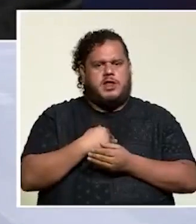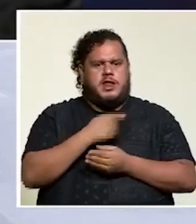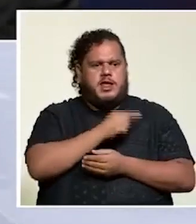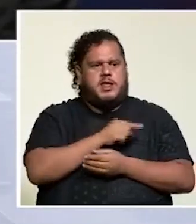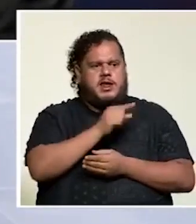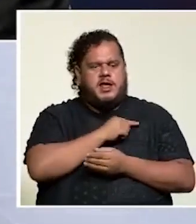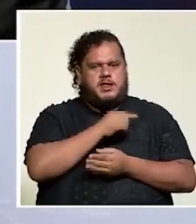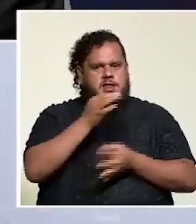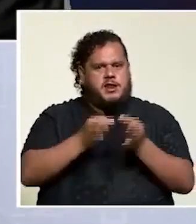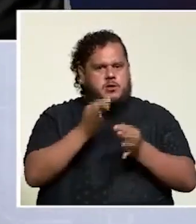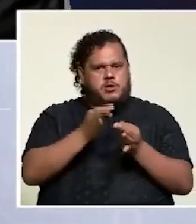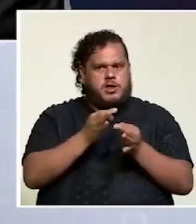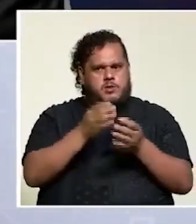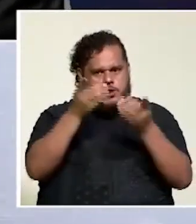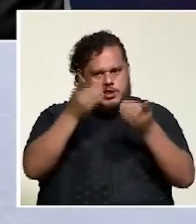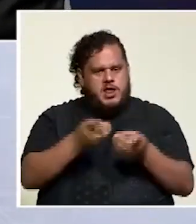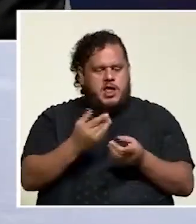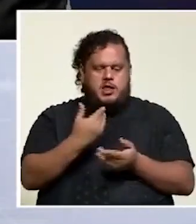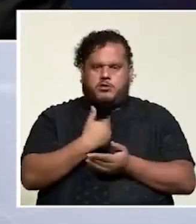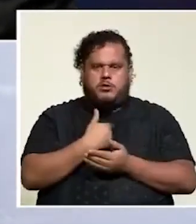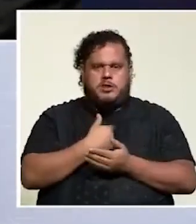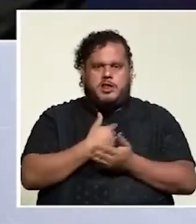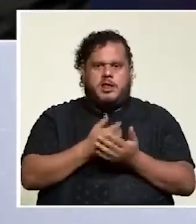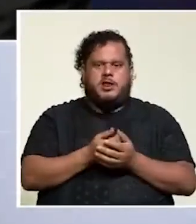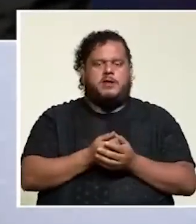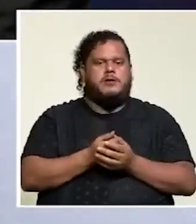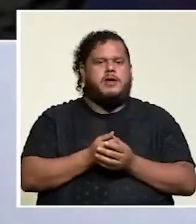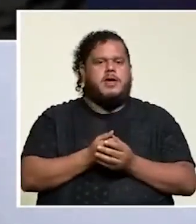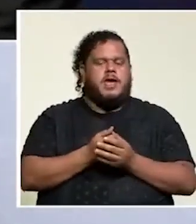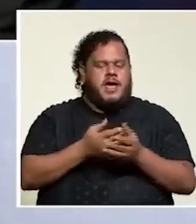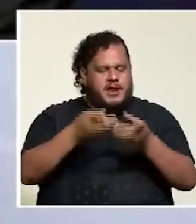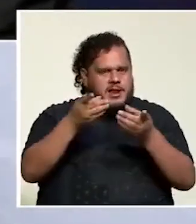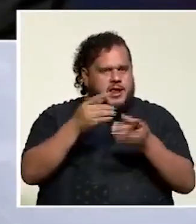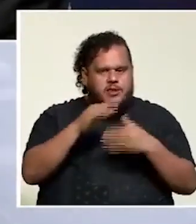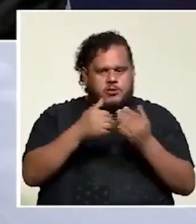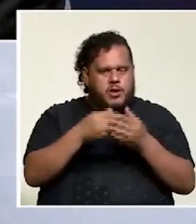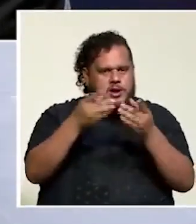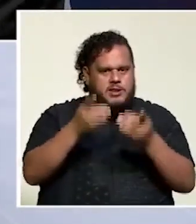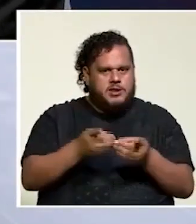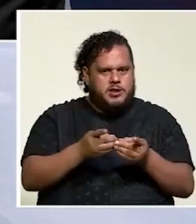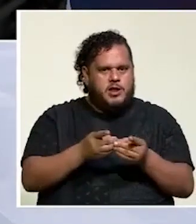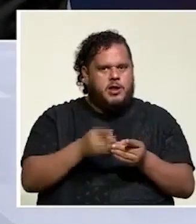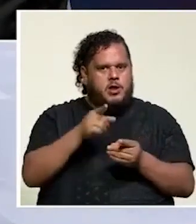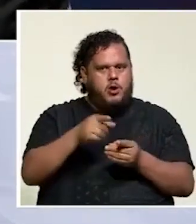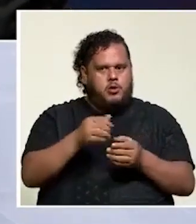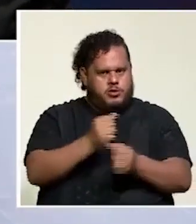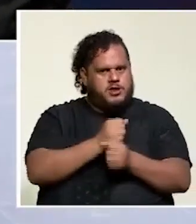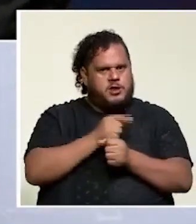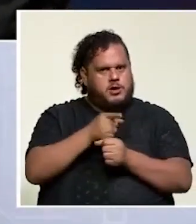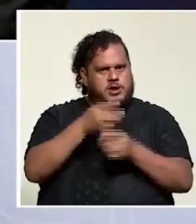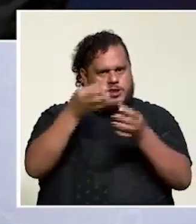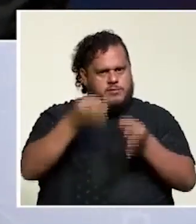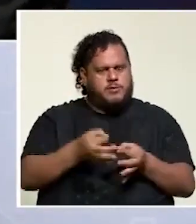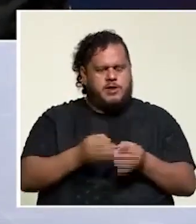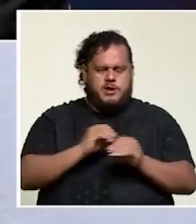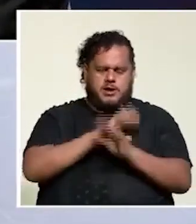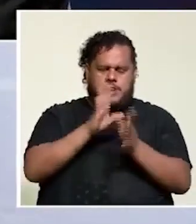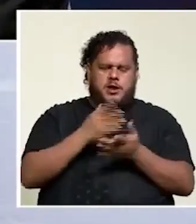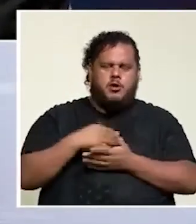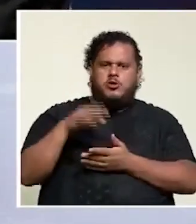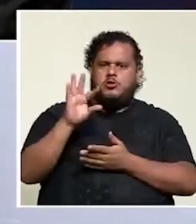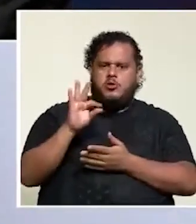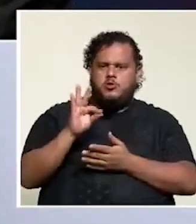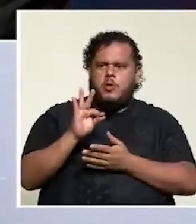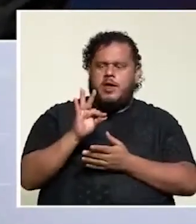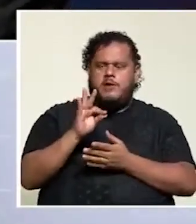en las decisiones, no tiene mayor injerencia el Ejecutivo en las decisiones que toma la autonomía. Claro que estoy segura, son